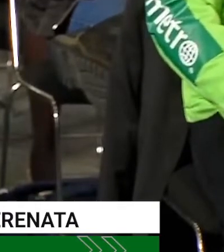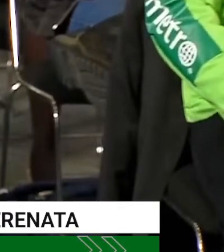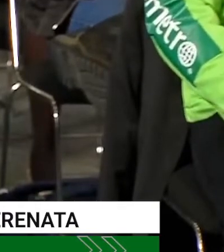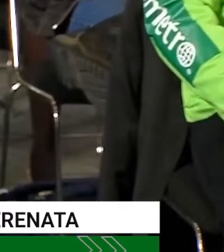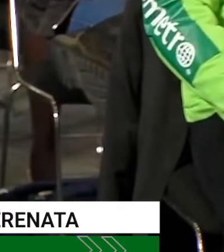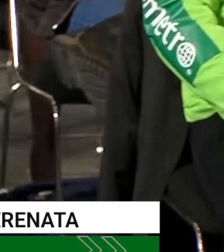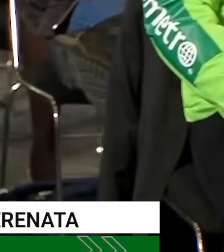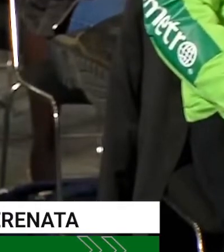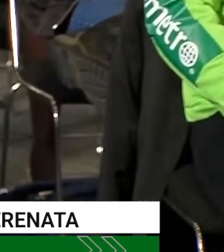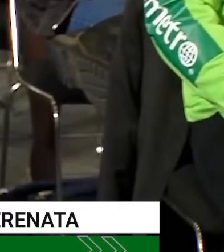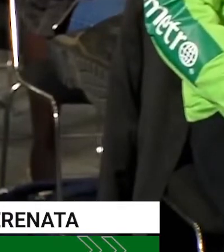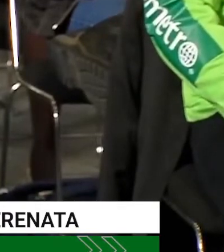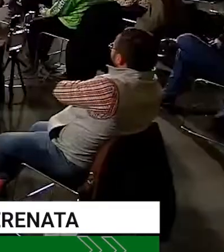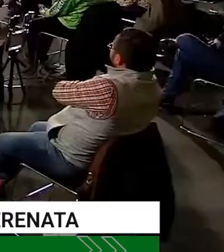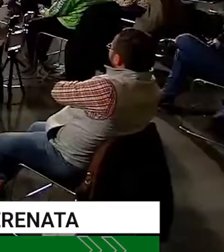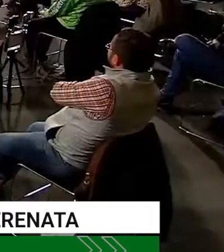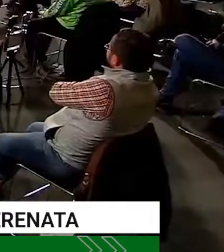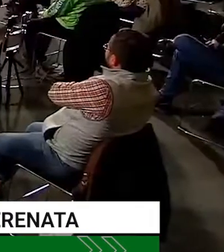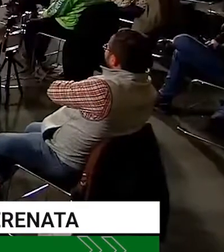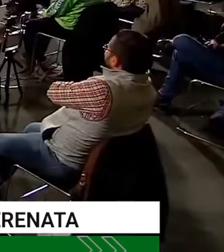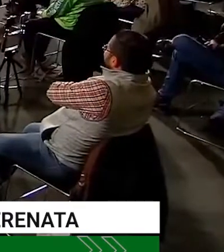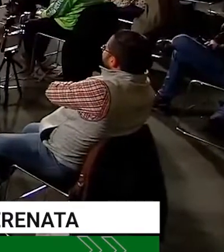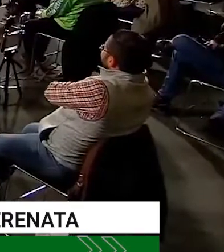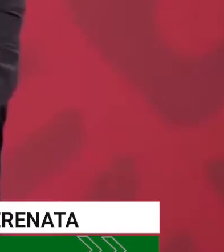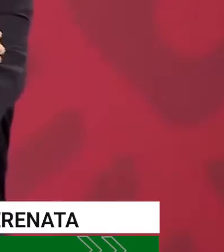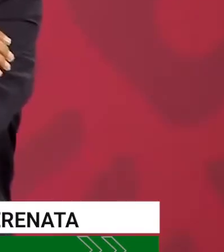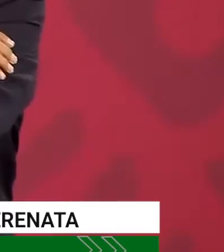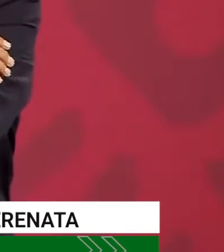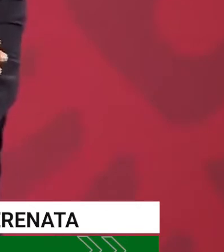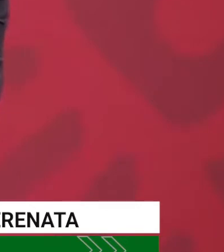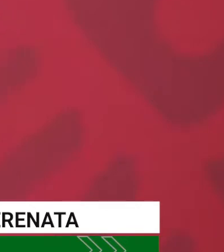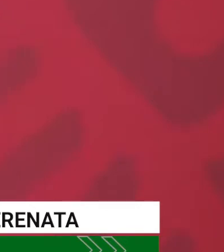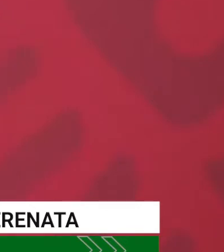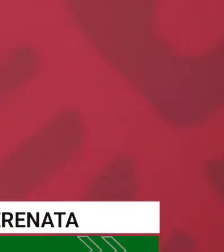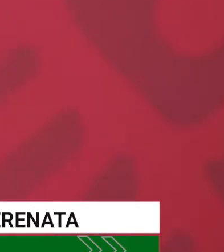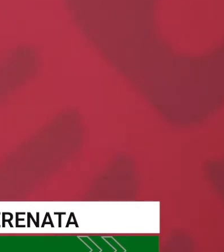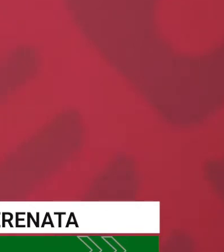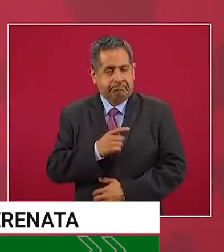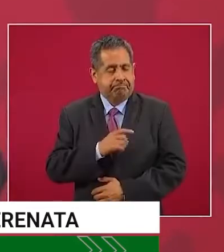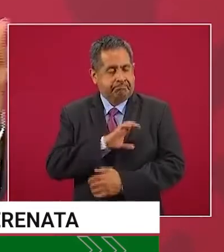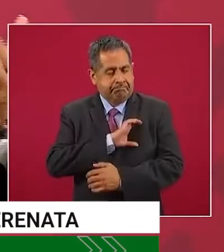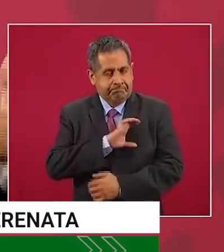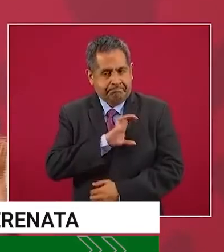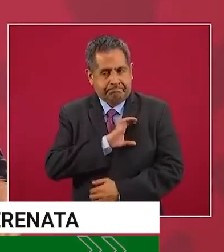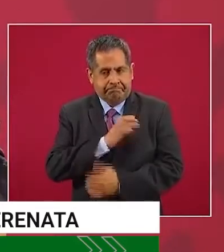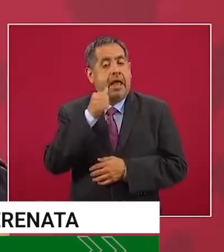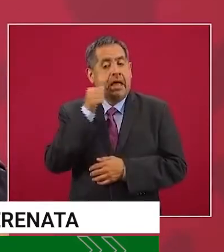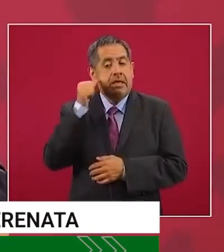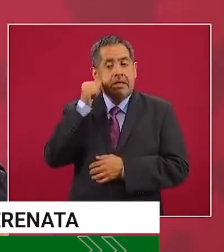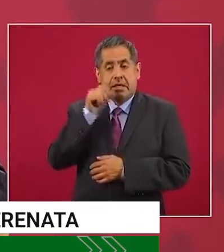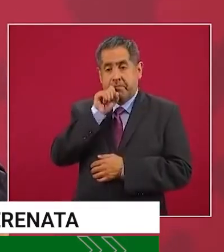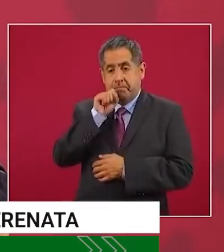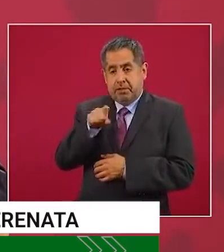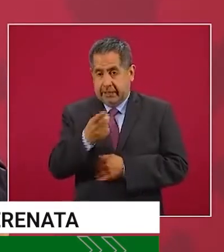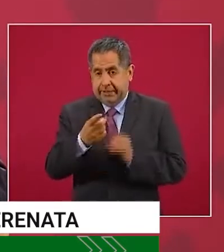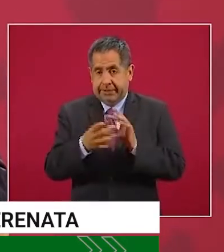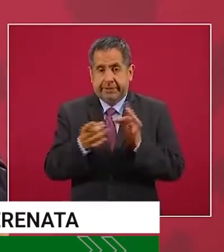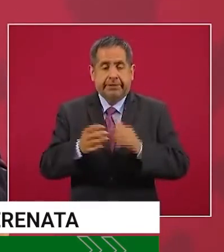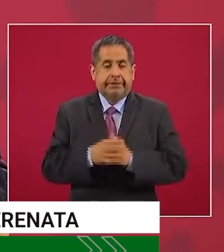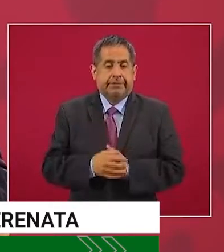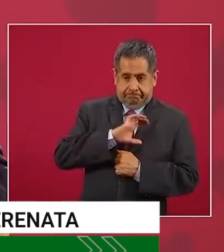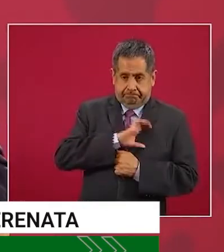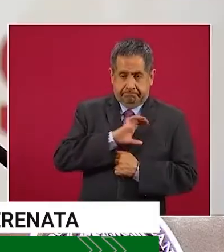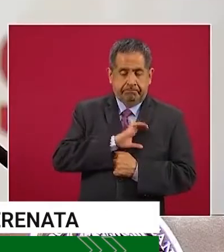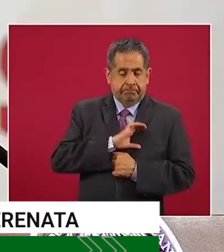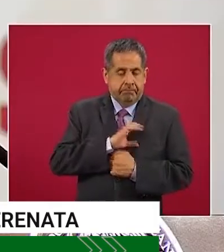serenata a Palacio Nacional por su cumpleaños número 67. Mi abrazo, mi cariño. Y lo que dije ayer, así como me